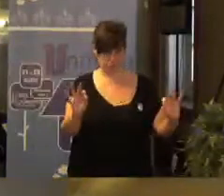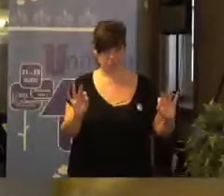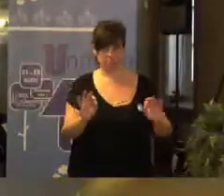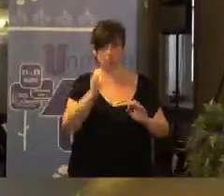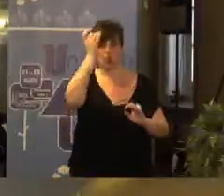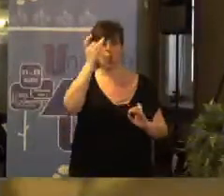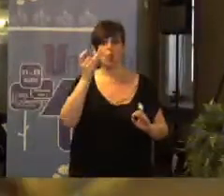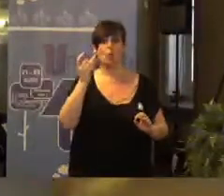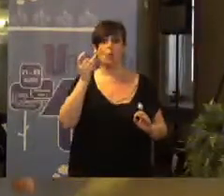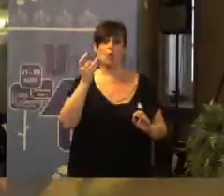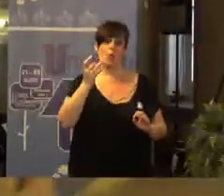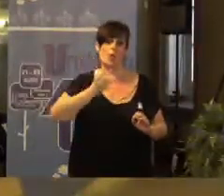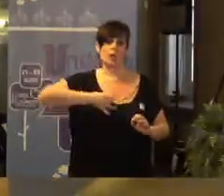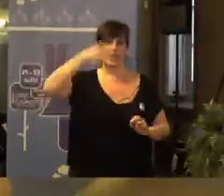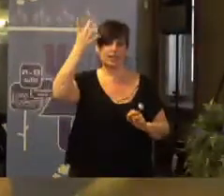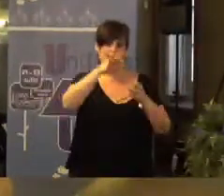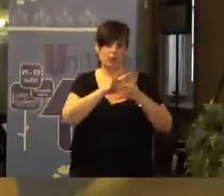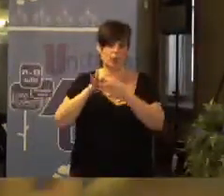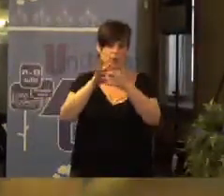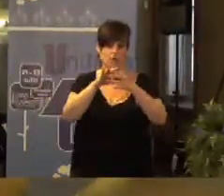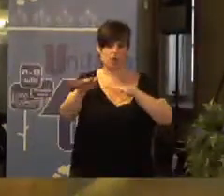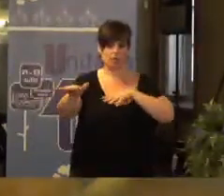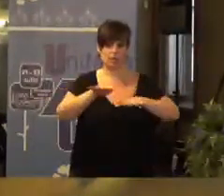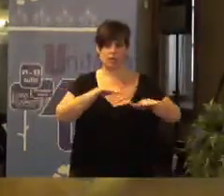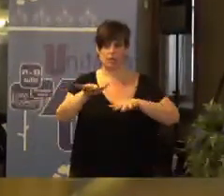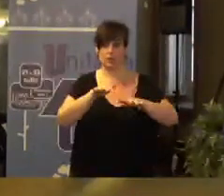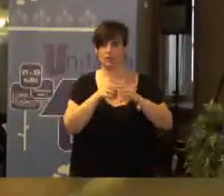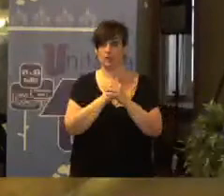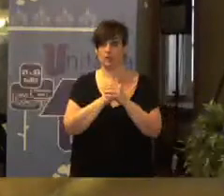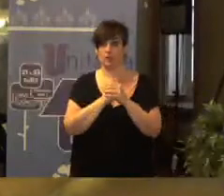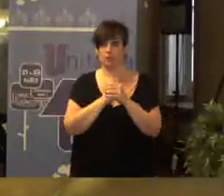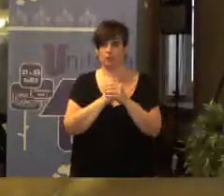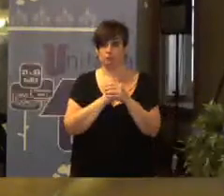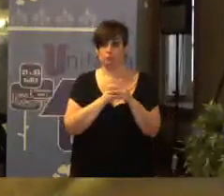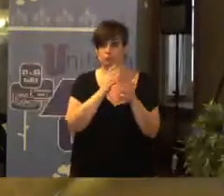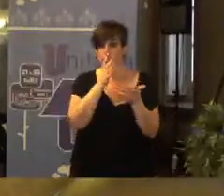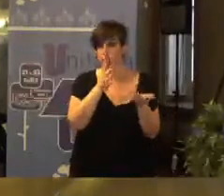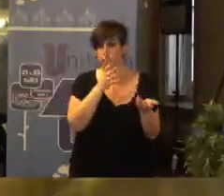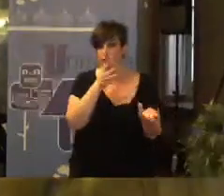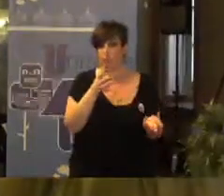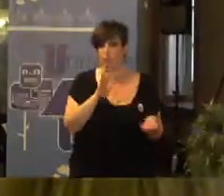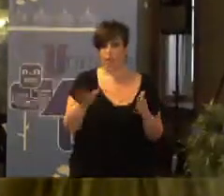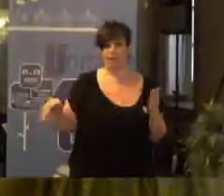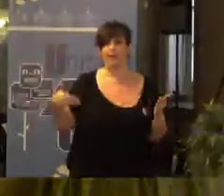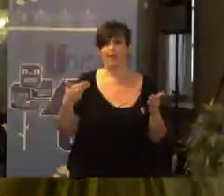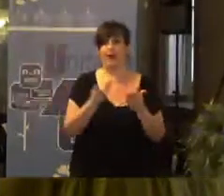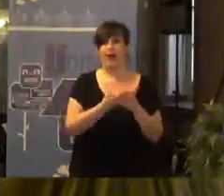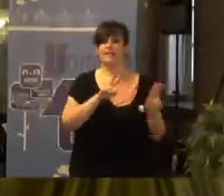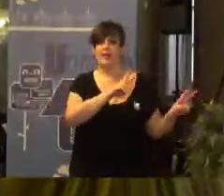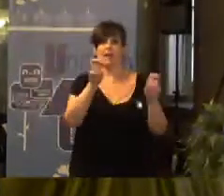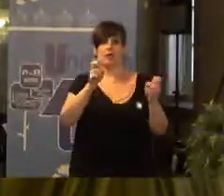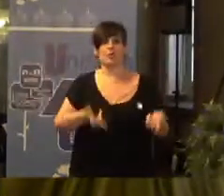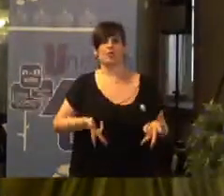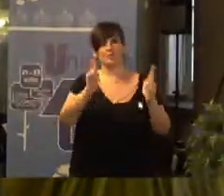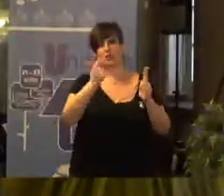de acción partidaria ou pluripartidaria vai por aí, non? Incluso fronte ese cancro do neoliberalismo de que debe de gobernar a lista